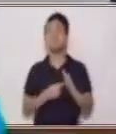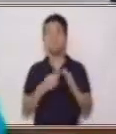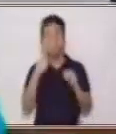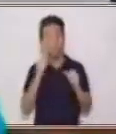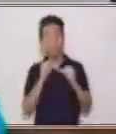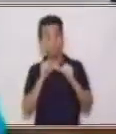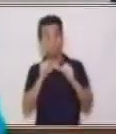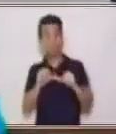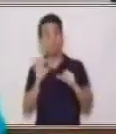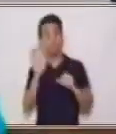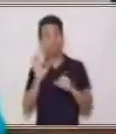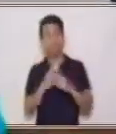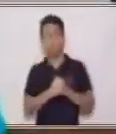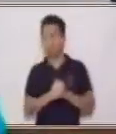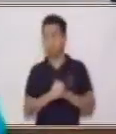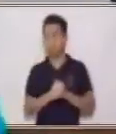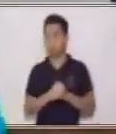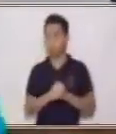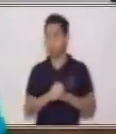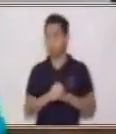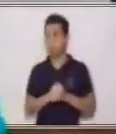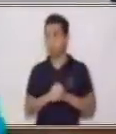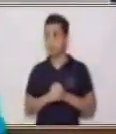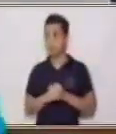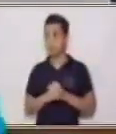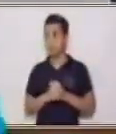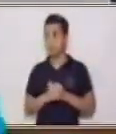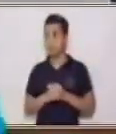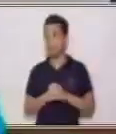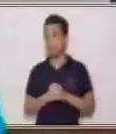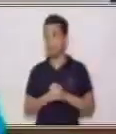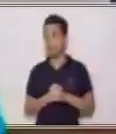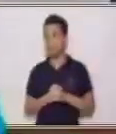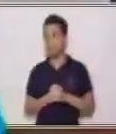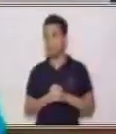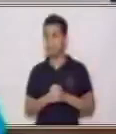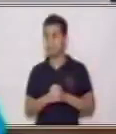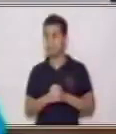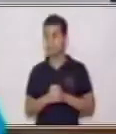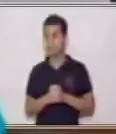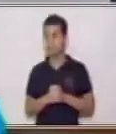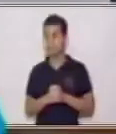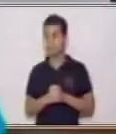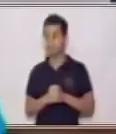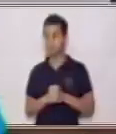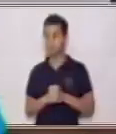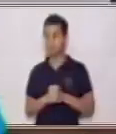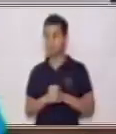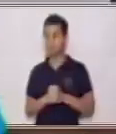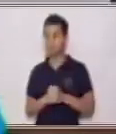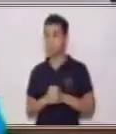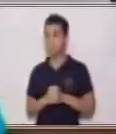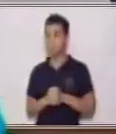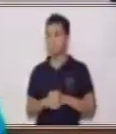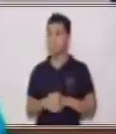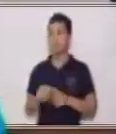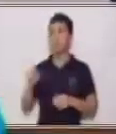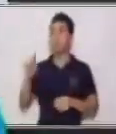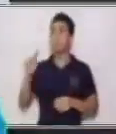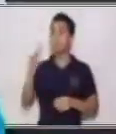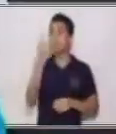seguimiento y bastante continuo. Y que debes de hacer, lo primordial es